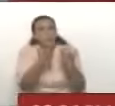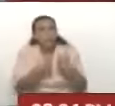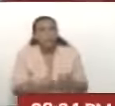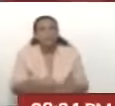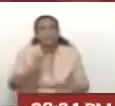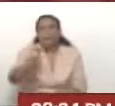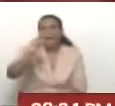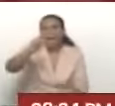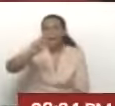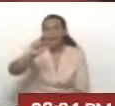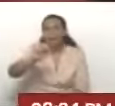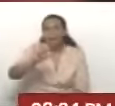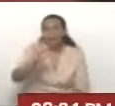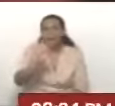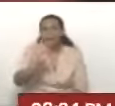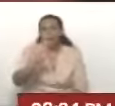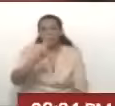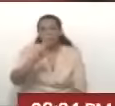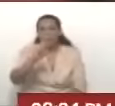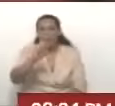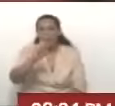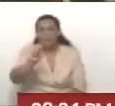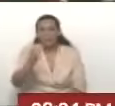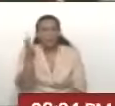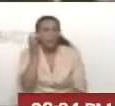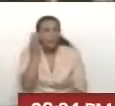Ana Fuente.